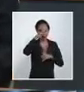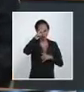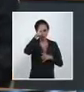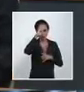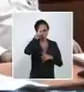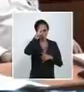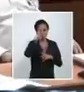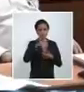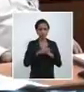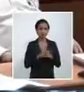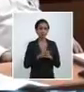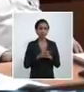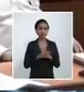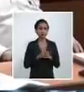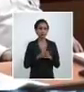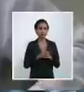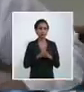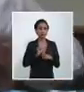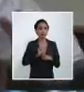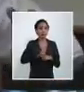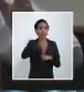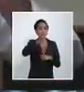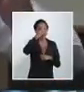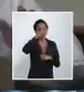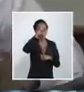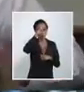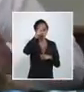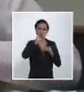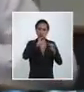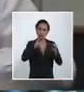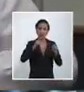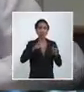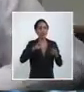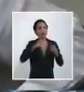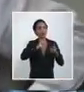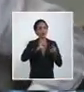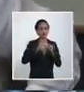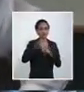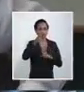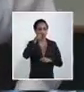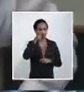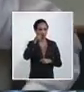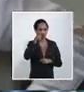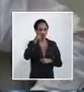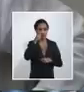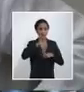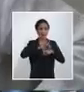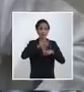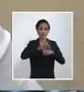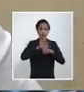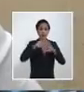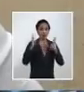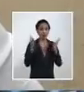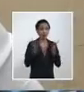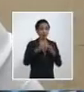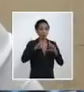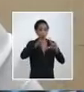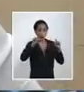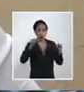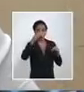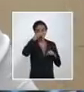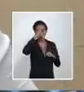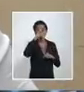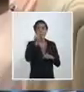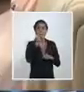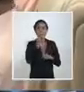disminución sensible. El presidente cubano convocó a mantener el control y la vigilancia epidemiológica en todo el país, al tiempo que destacó